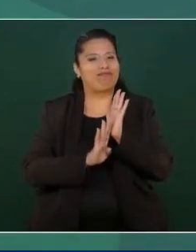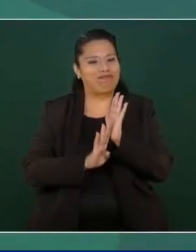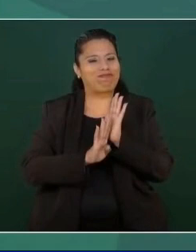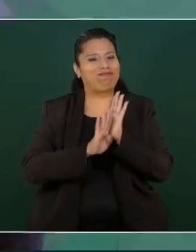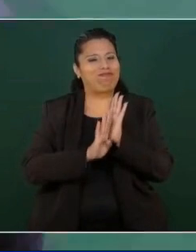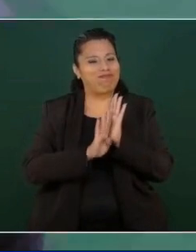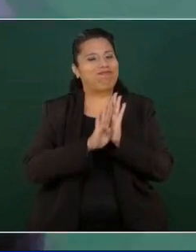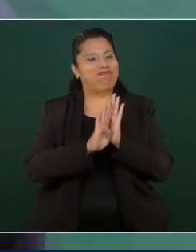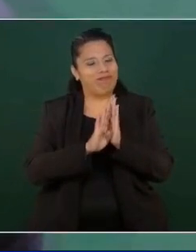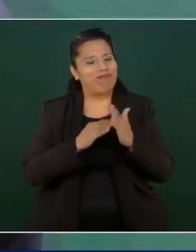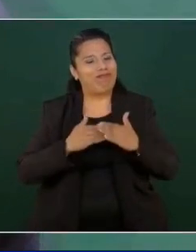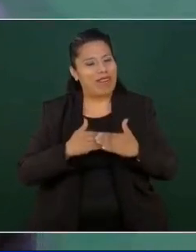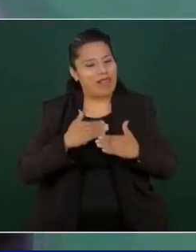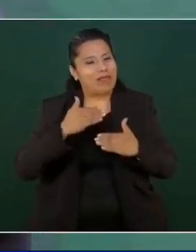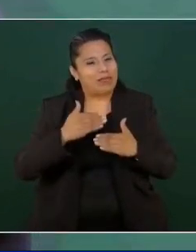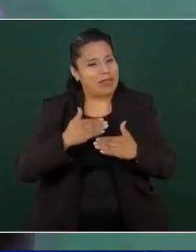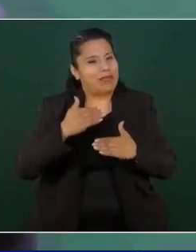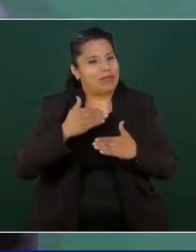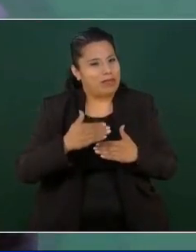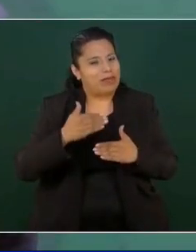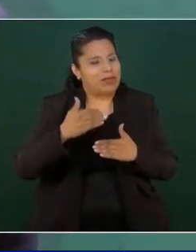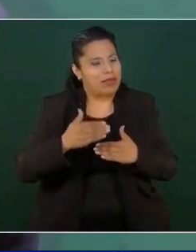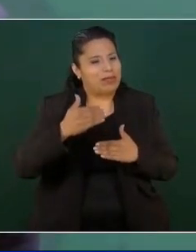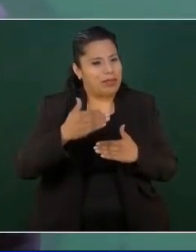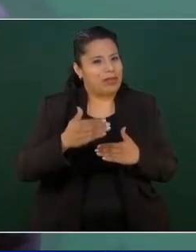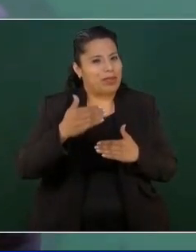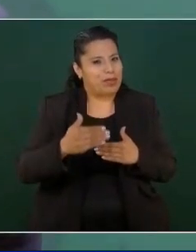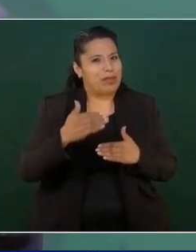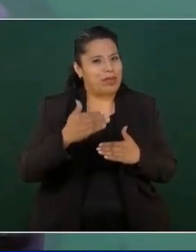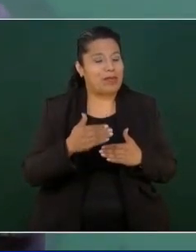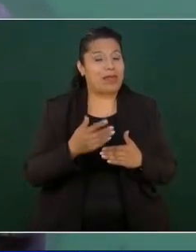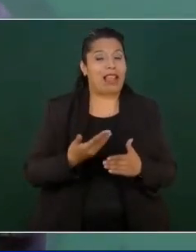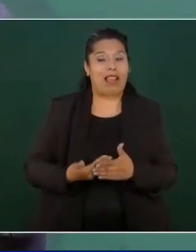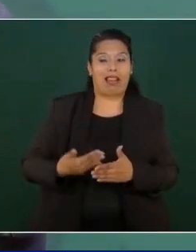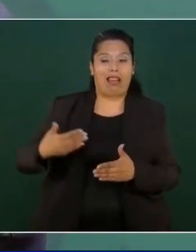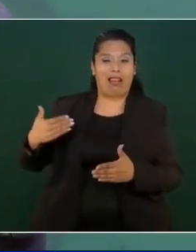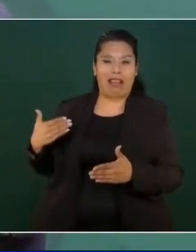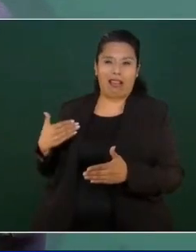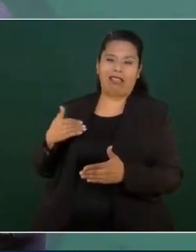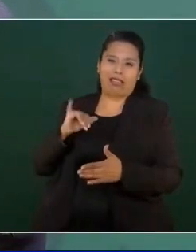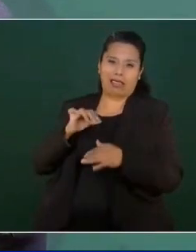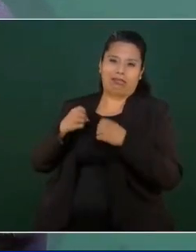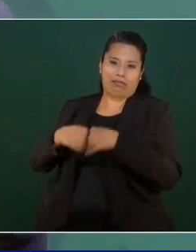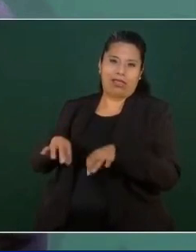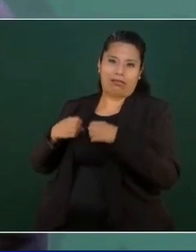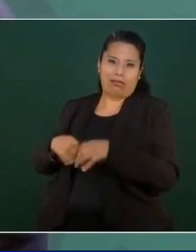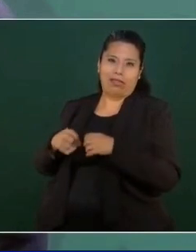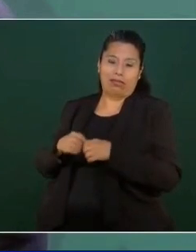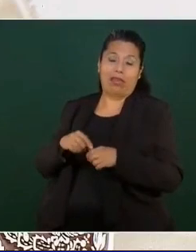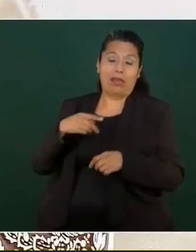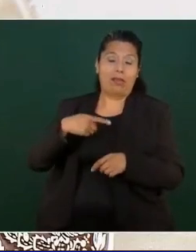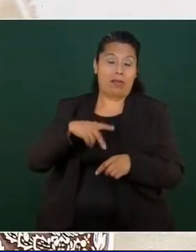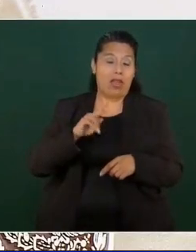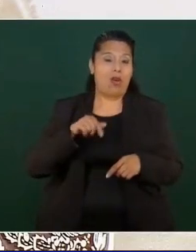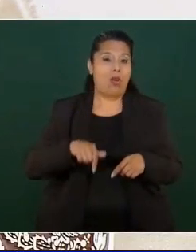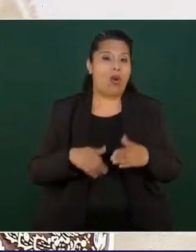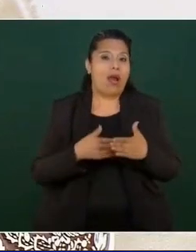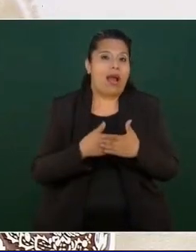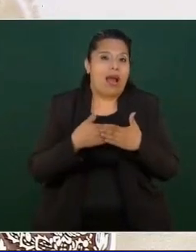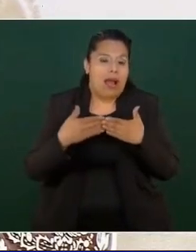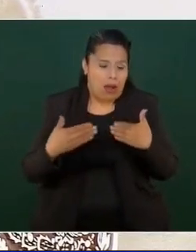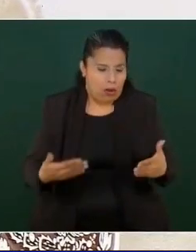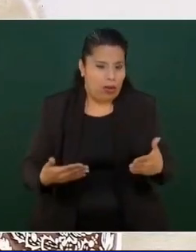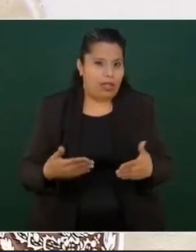adelante. O sea, son factores externos los que nos están perjudicando. Sin